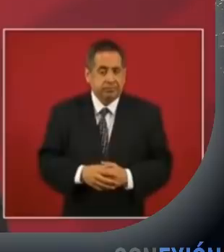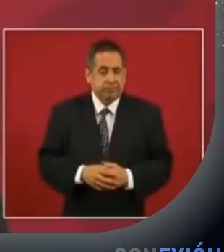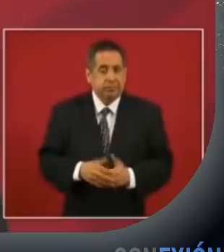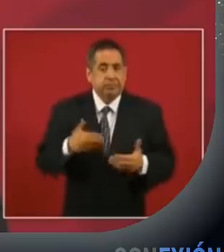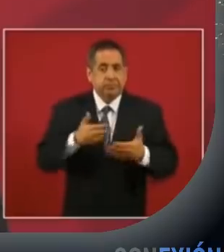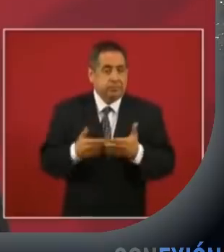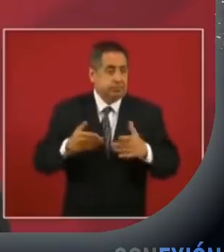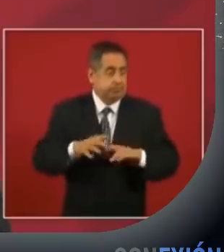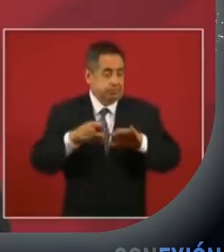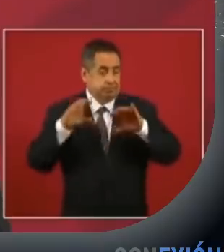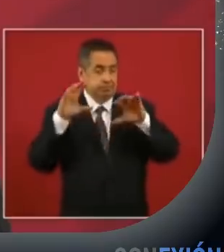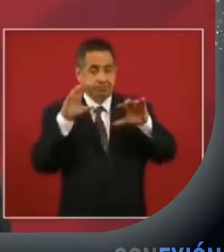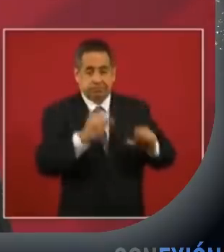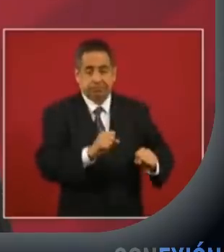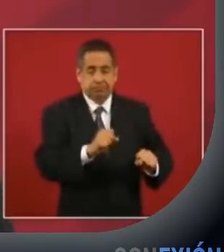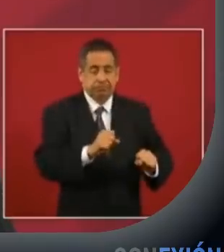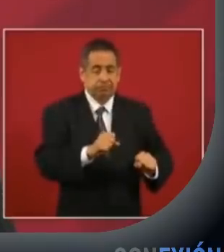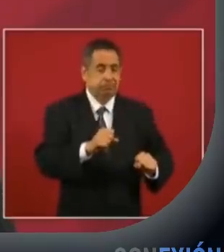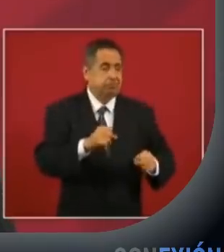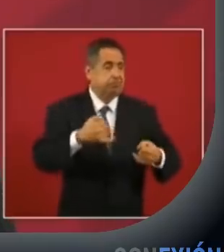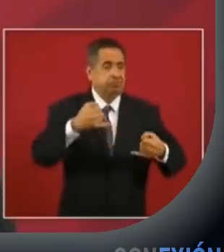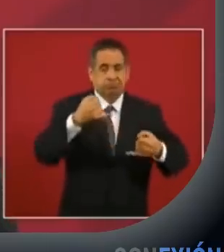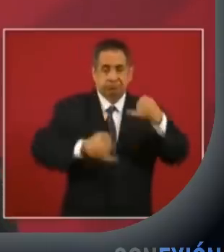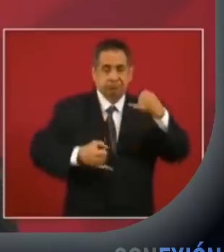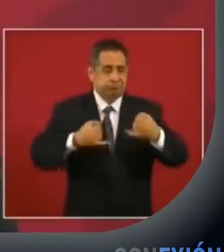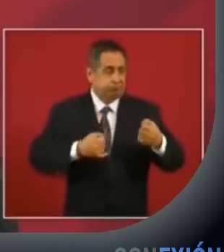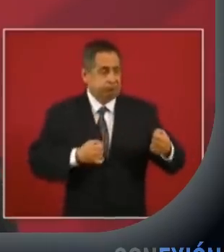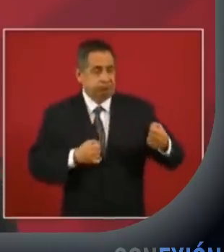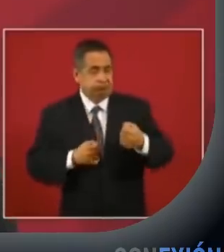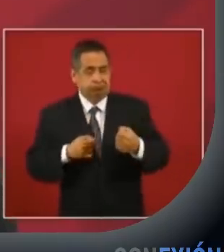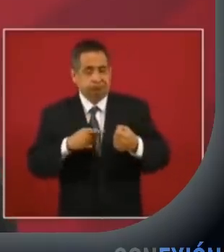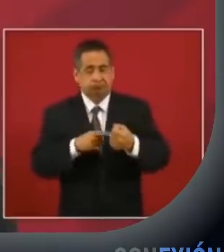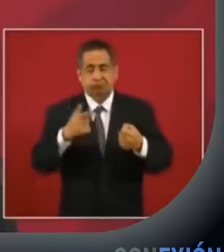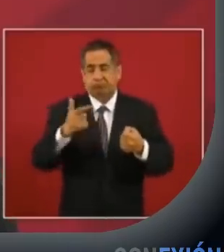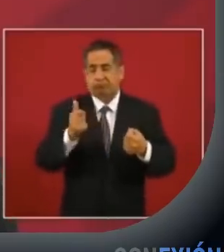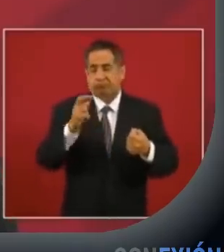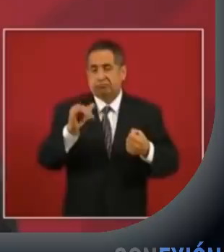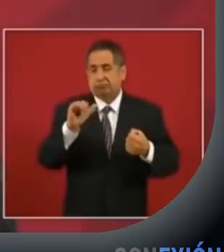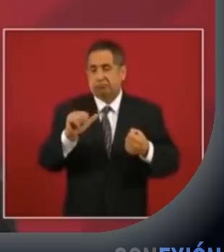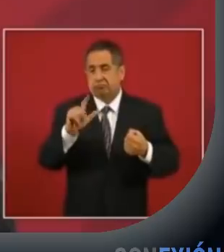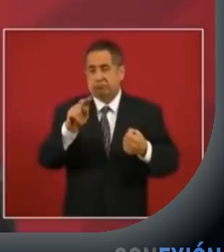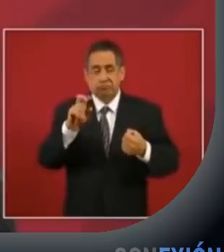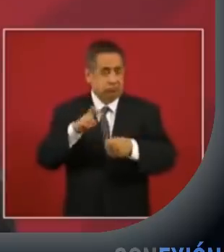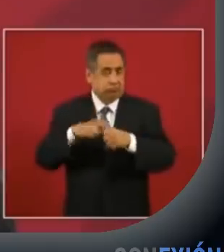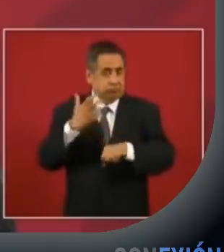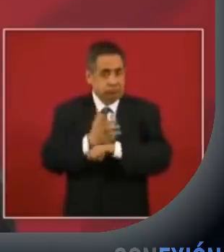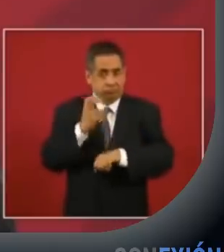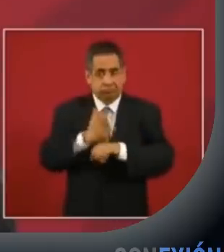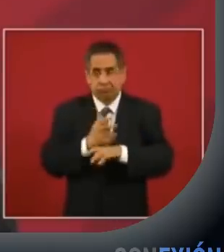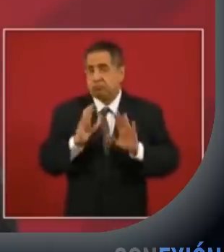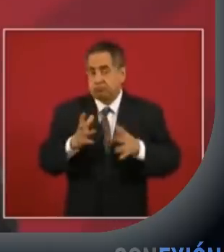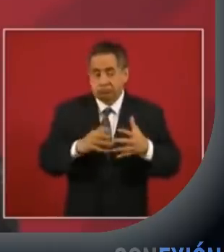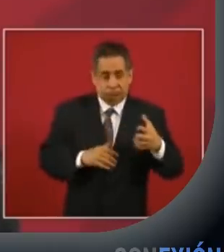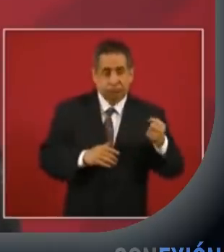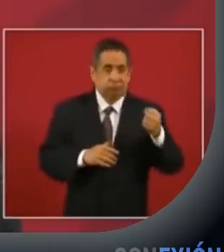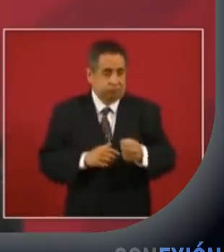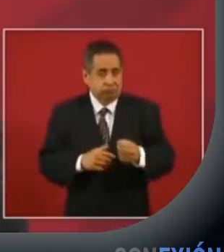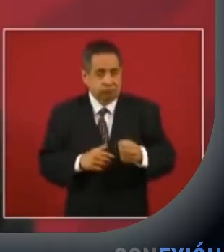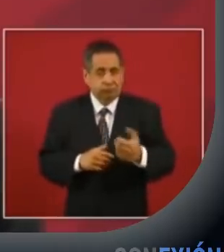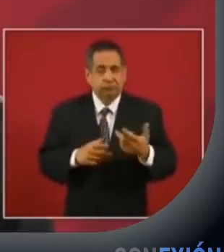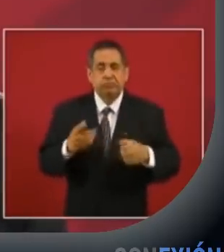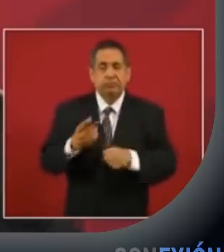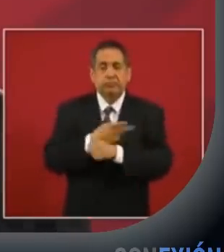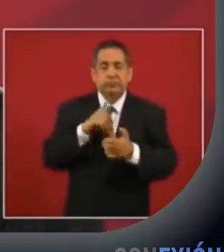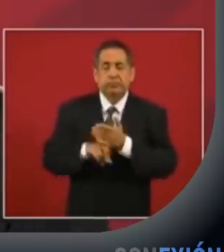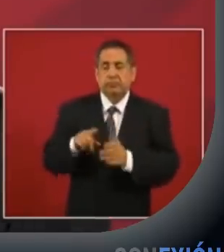detención en funcionamiento de garcía luna en eeuu la actitud de